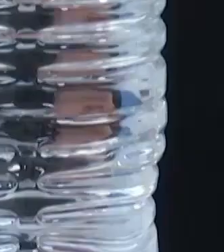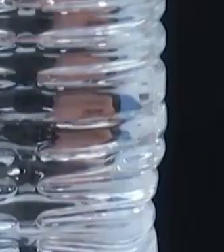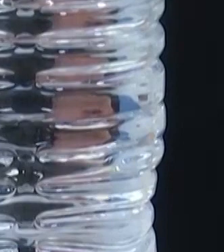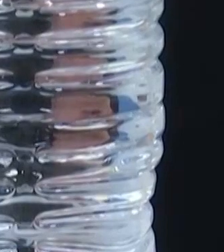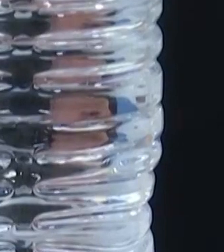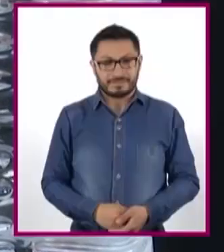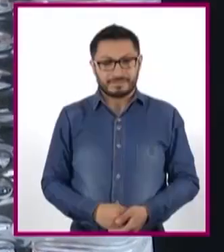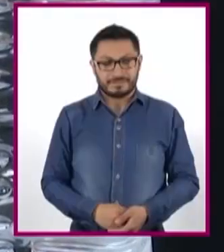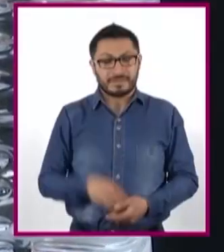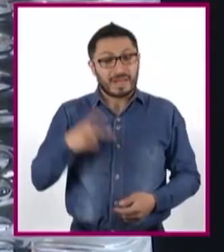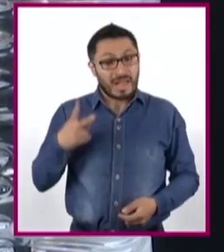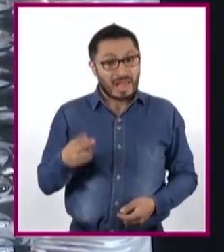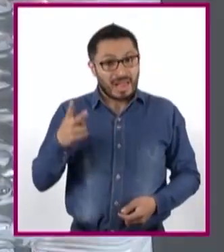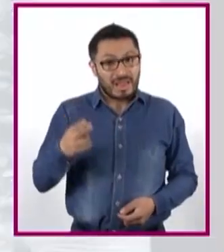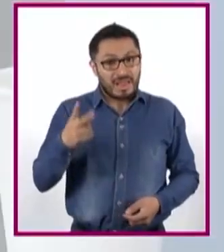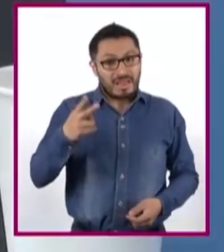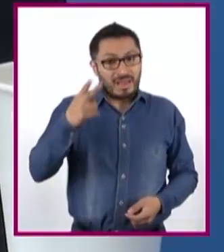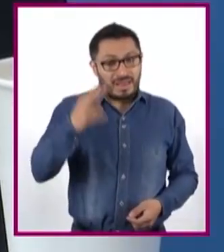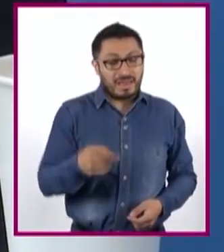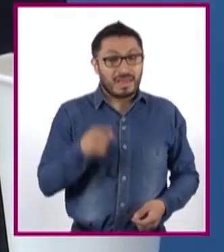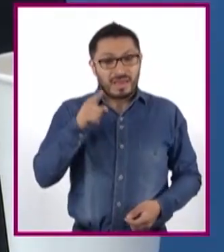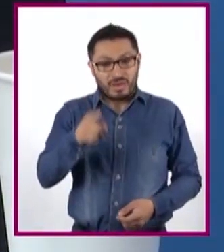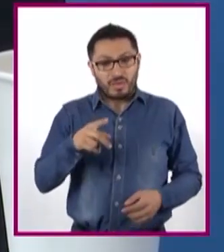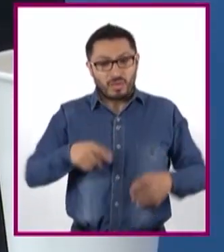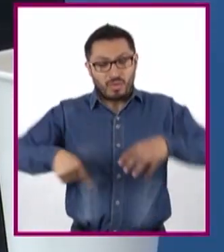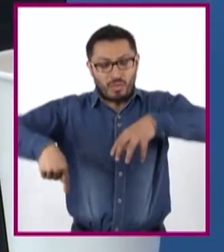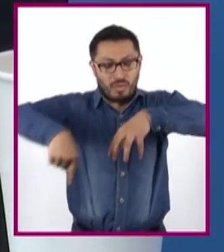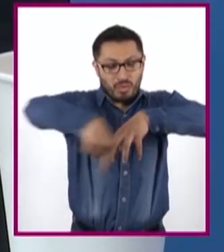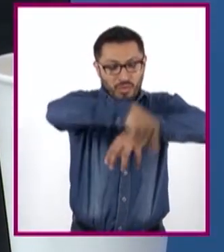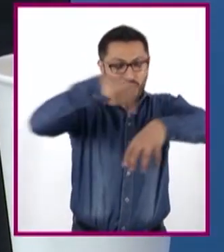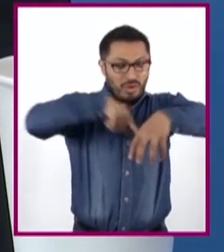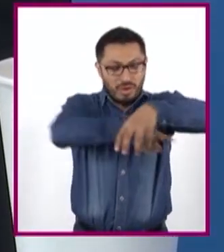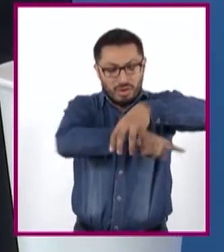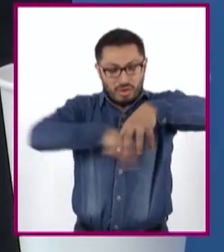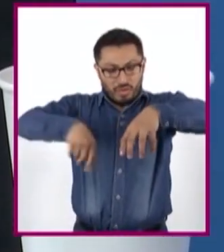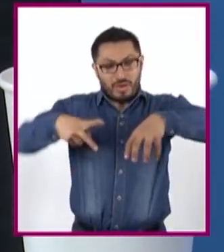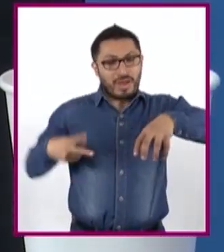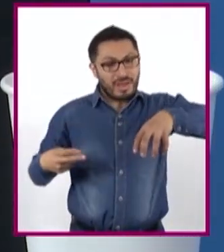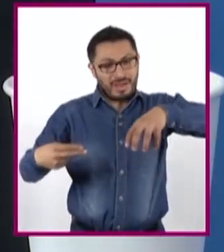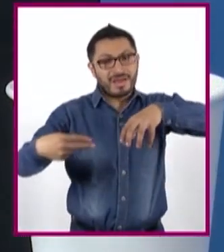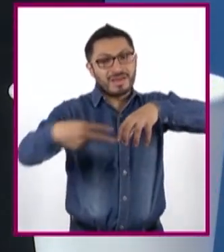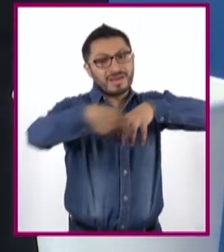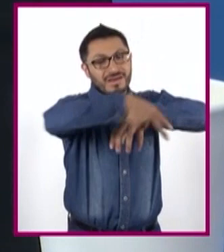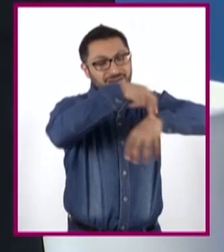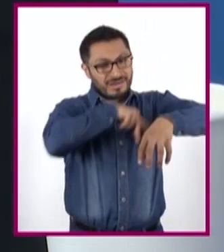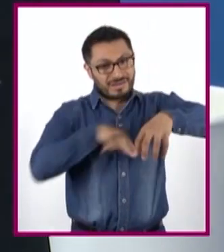Con la ayuda de tus tijeras, recorta el círculo que trazaste sobre la lata.